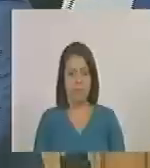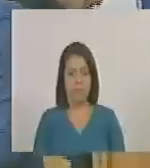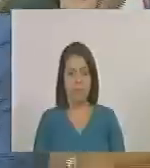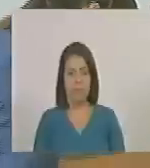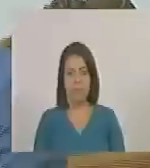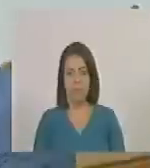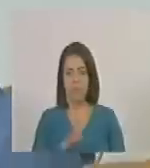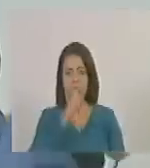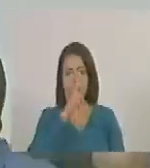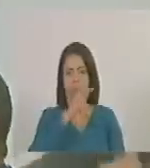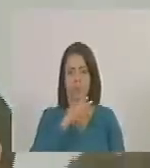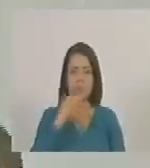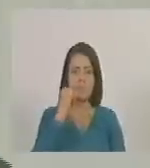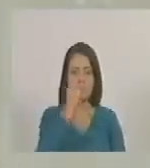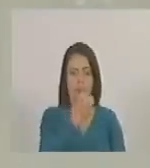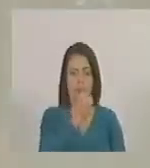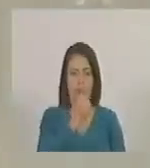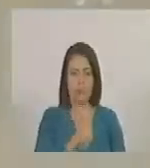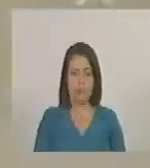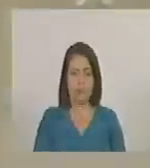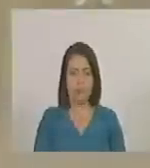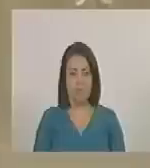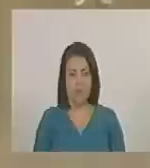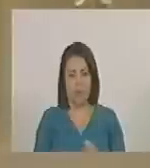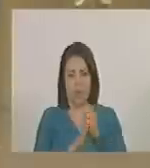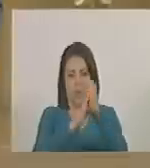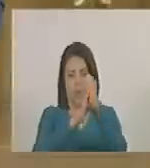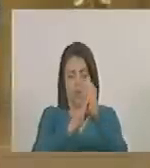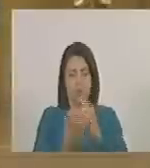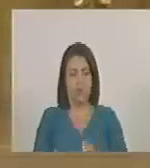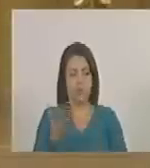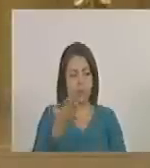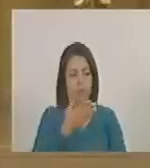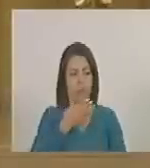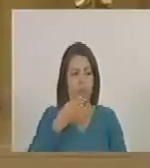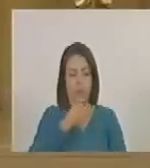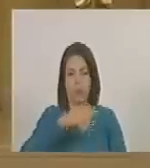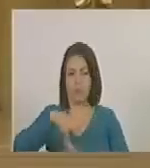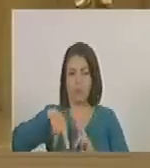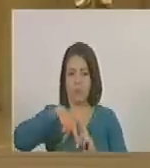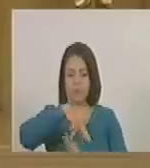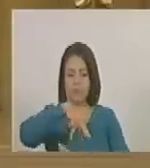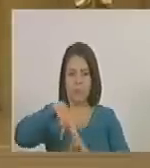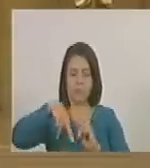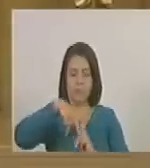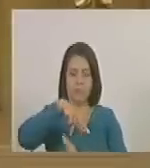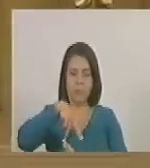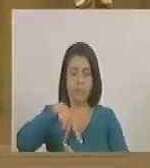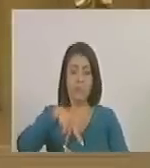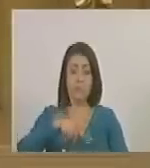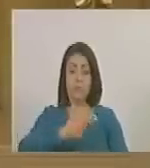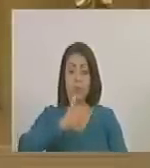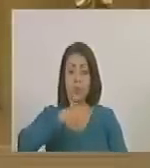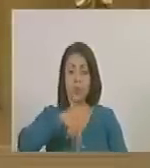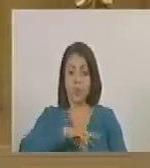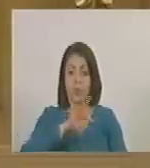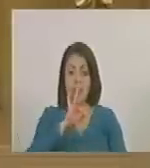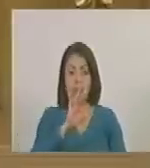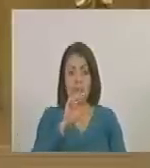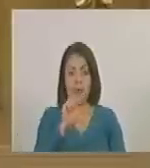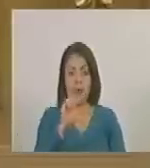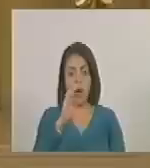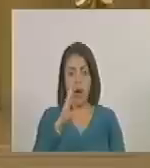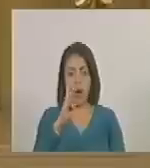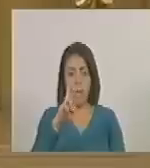del vil asesinato a un líder fundamental de la juventud revolucionaria, nuestro Fabricio Ojeda.